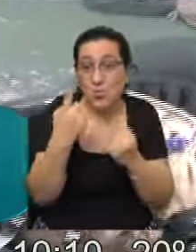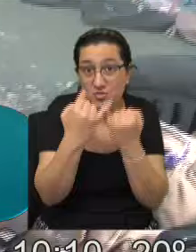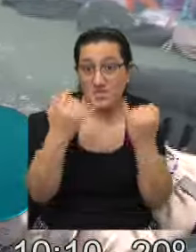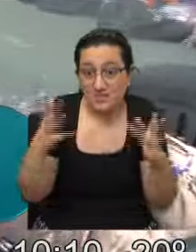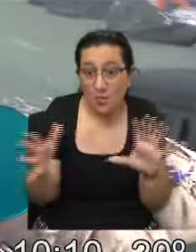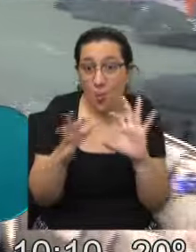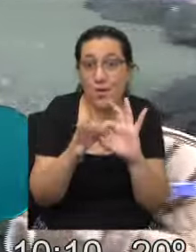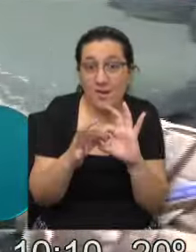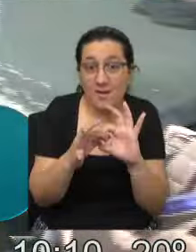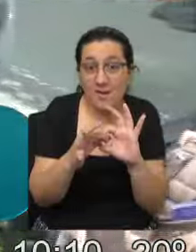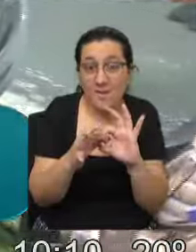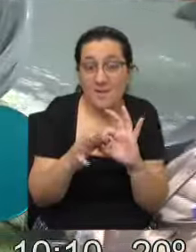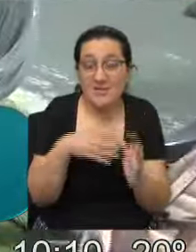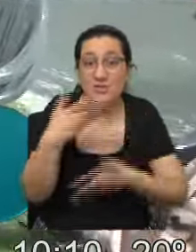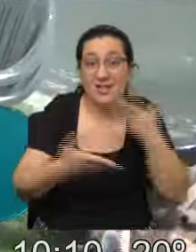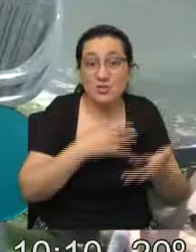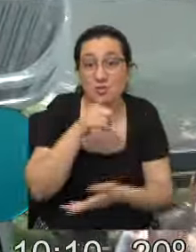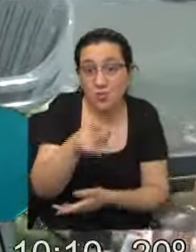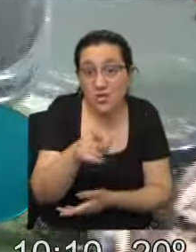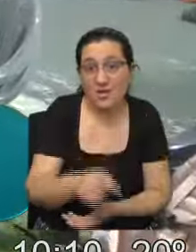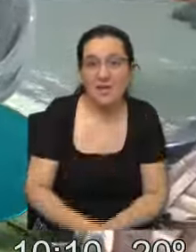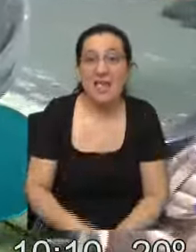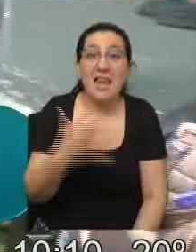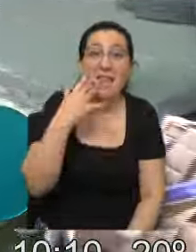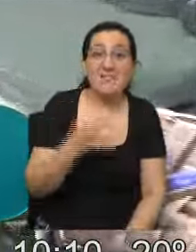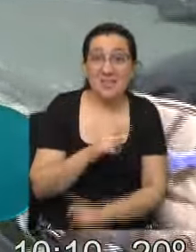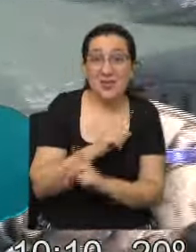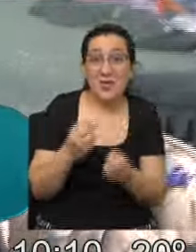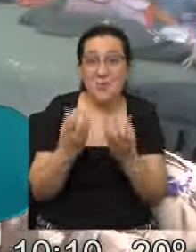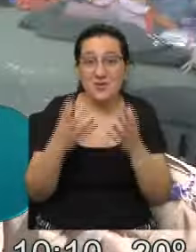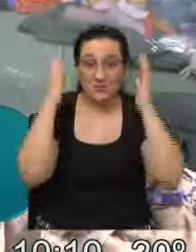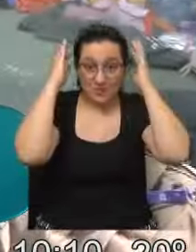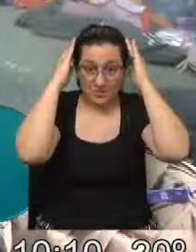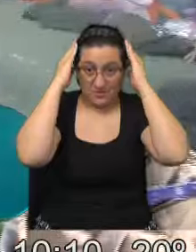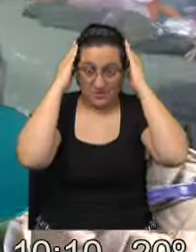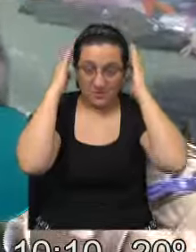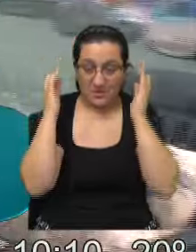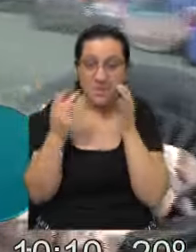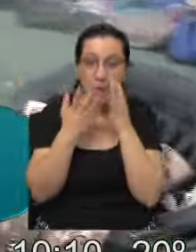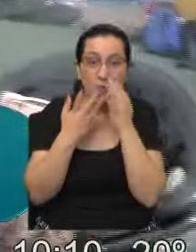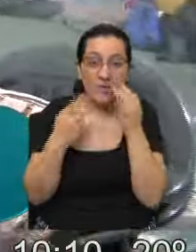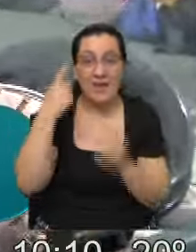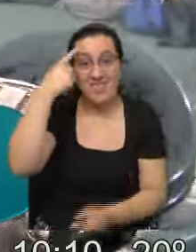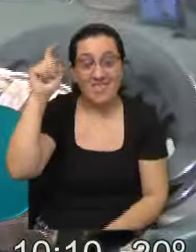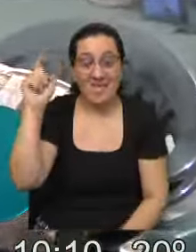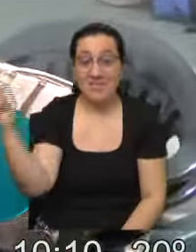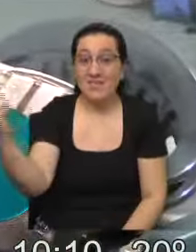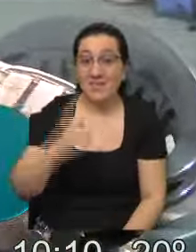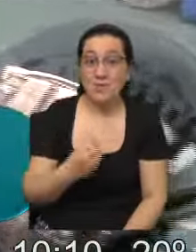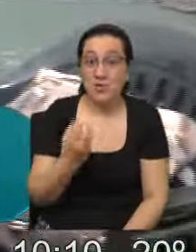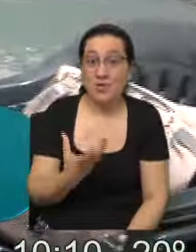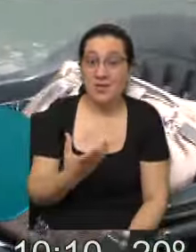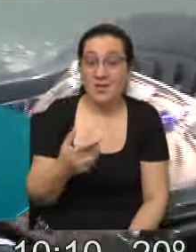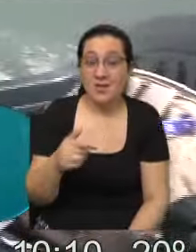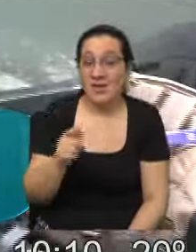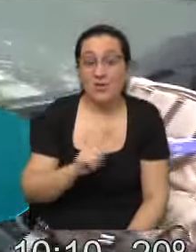canción tuya Bueno la verdad que no y por eso también me atraía la idea de venir porque esto